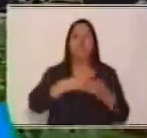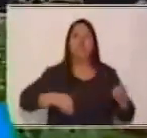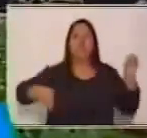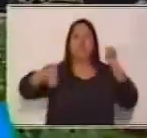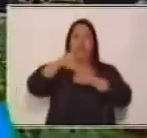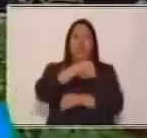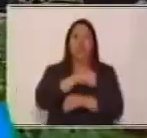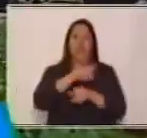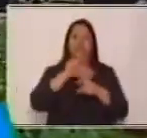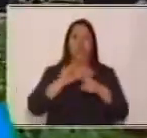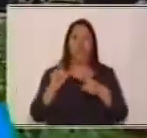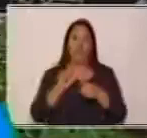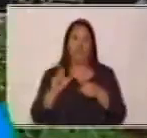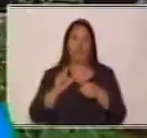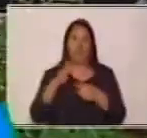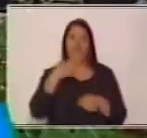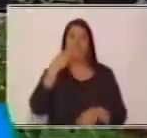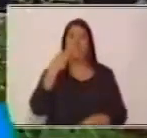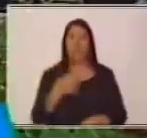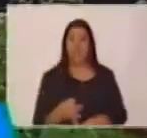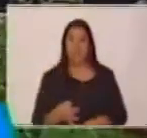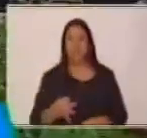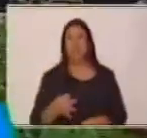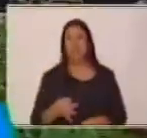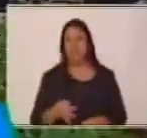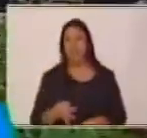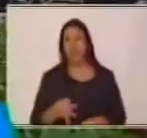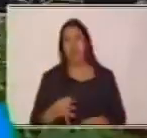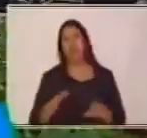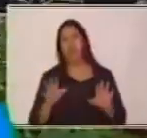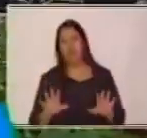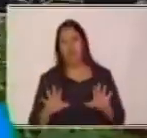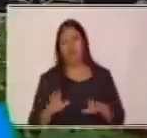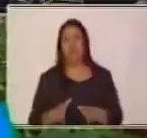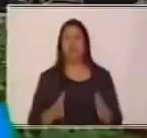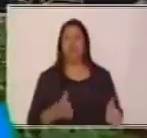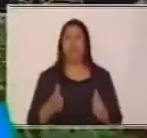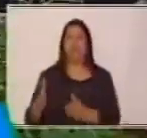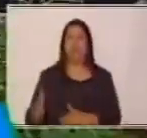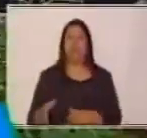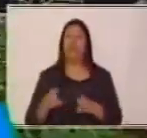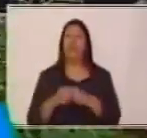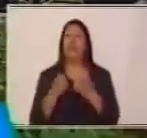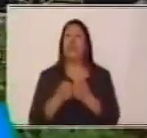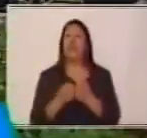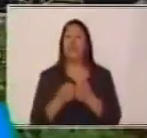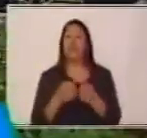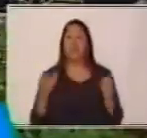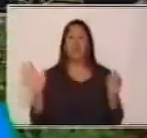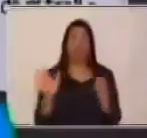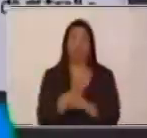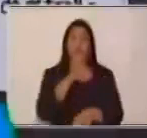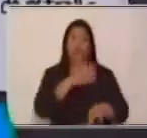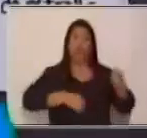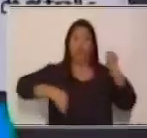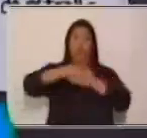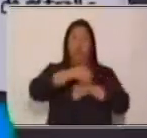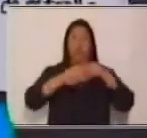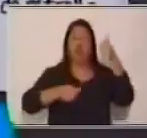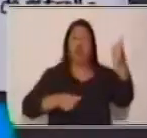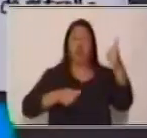totalmente al término real. Es decir, tenemos A que va a ser sustituido totalmente